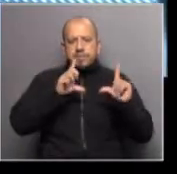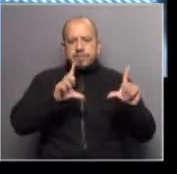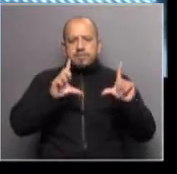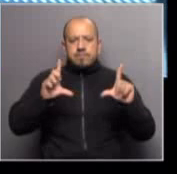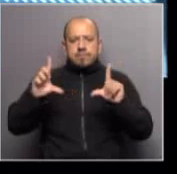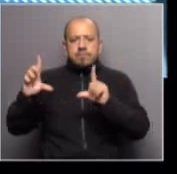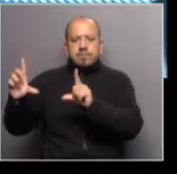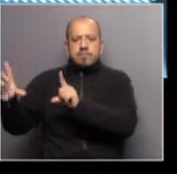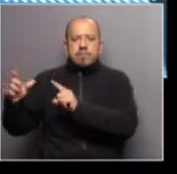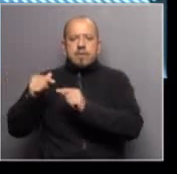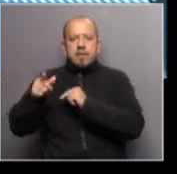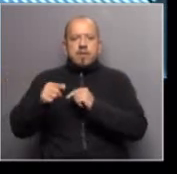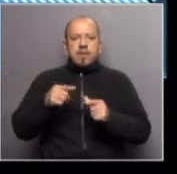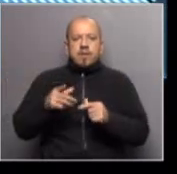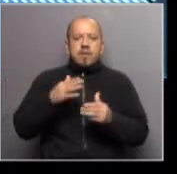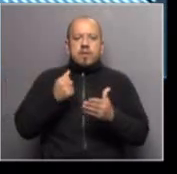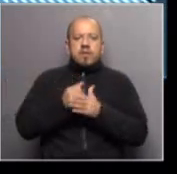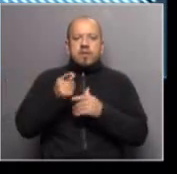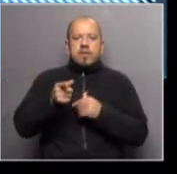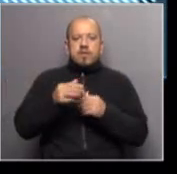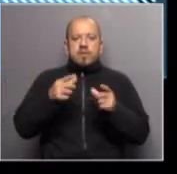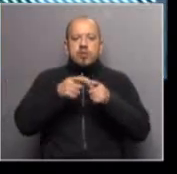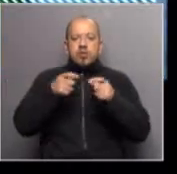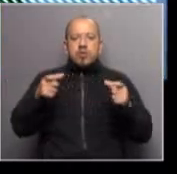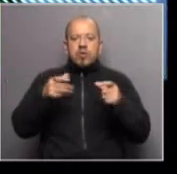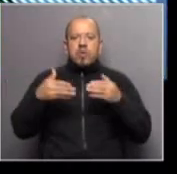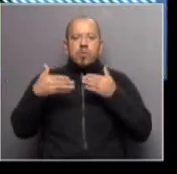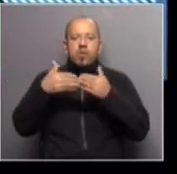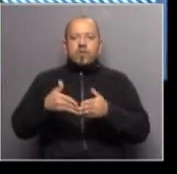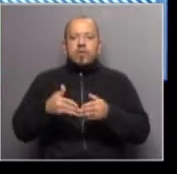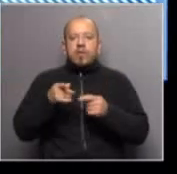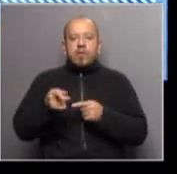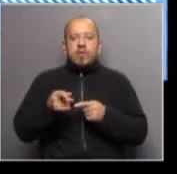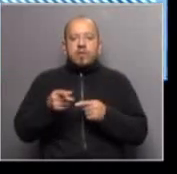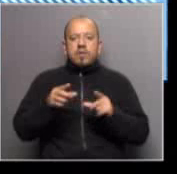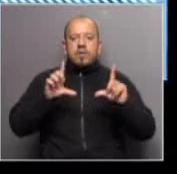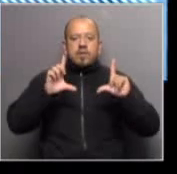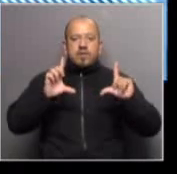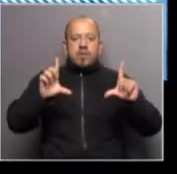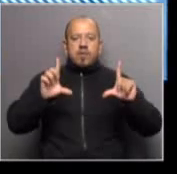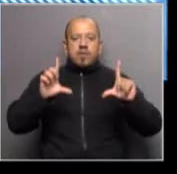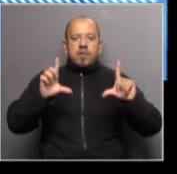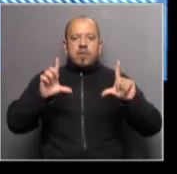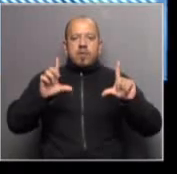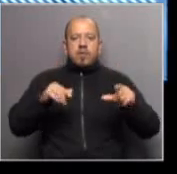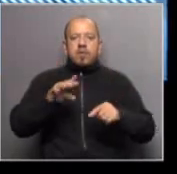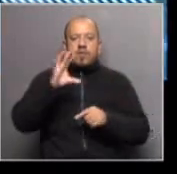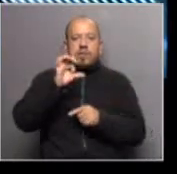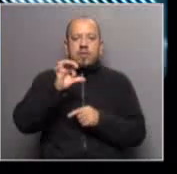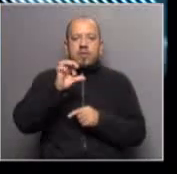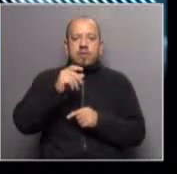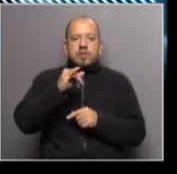grada de la cancha y atrás se ve la playa de contenedores. Sí, es un plano secuencia en un zoom out, digamos.